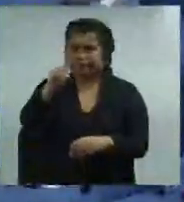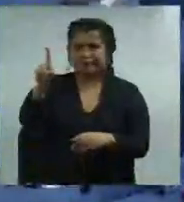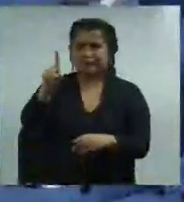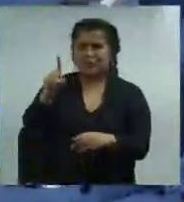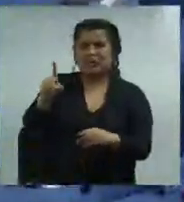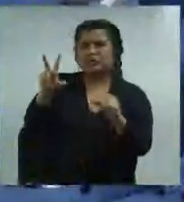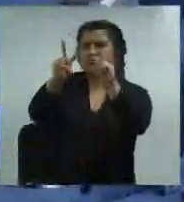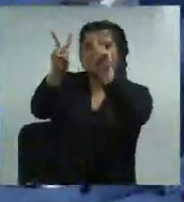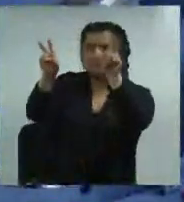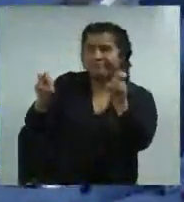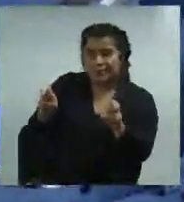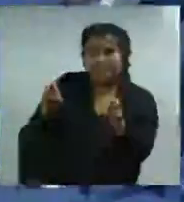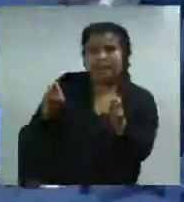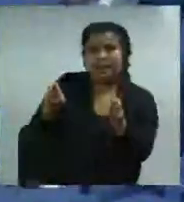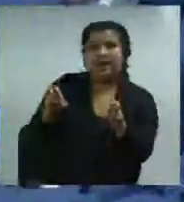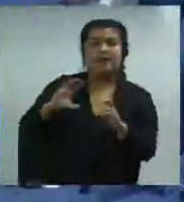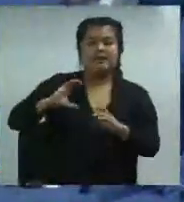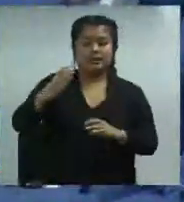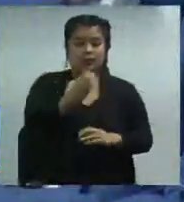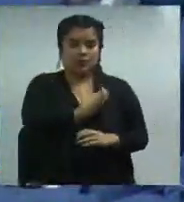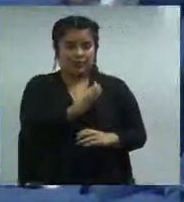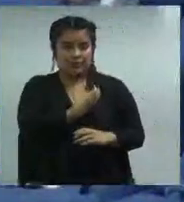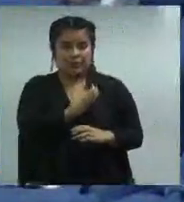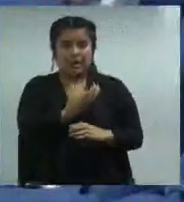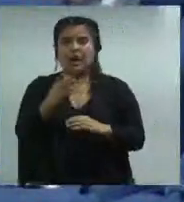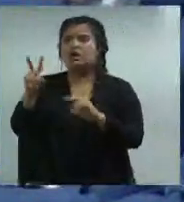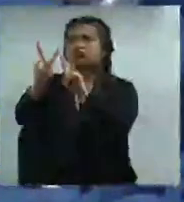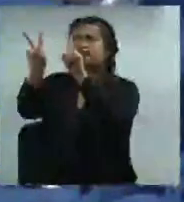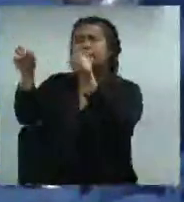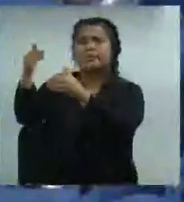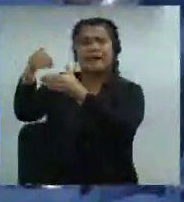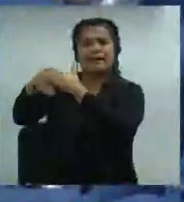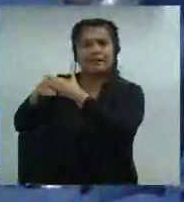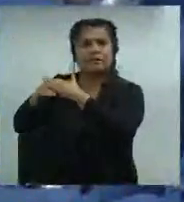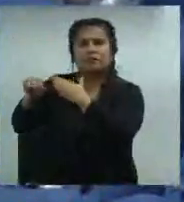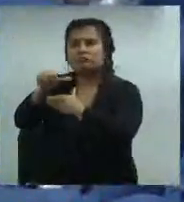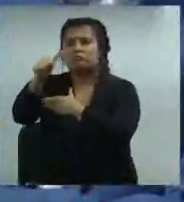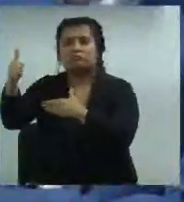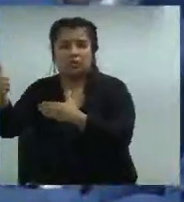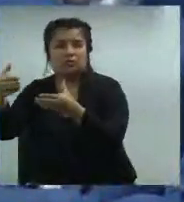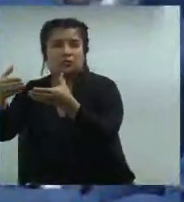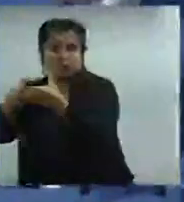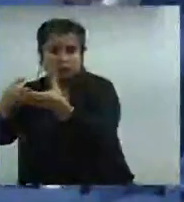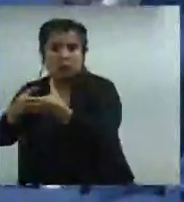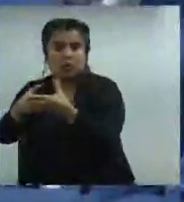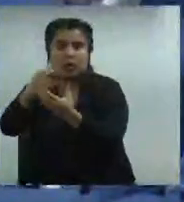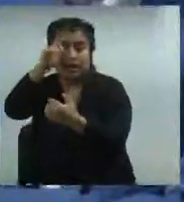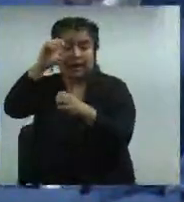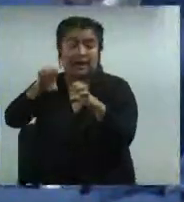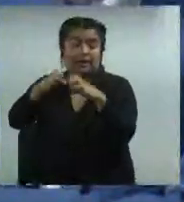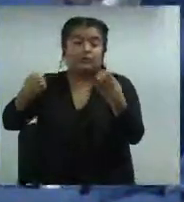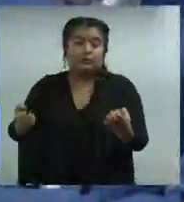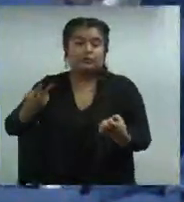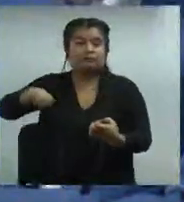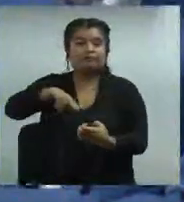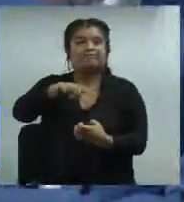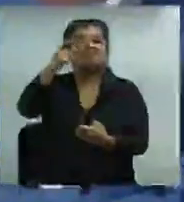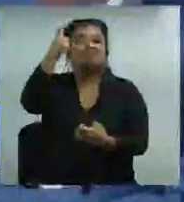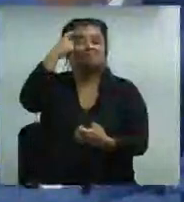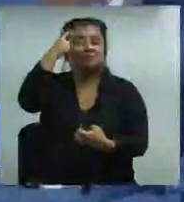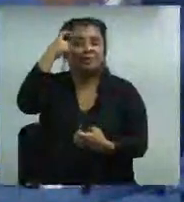tema propiamente gremial, es un tema interno y por lo tanto creemos de que es importante que